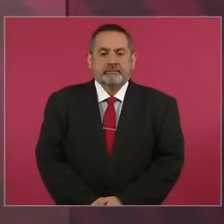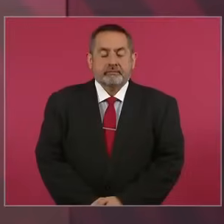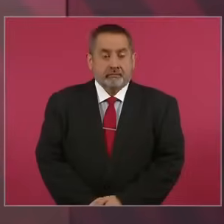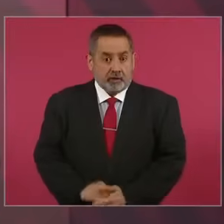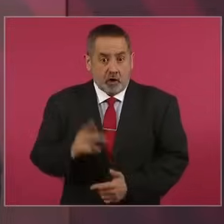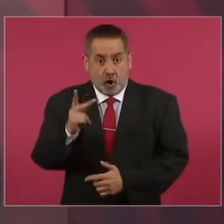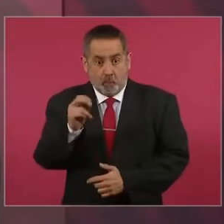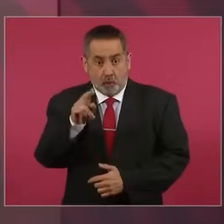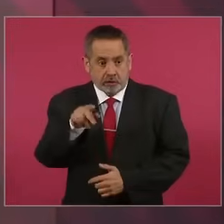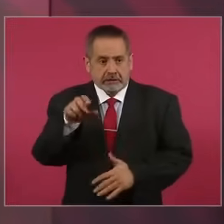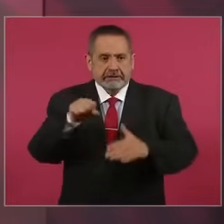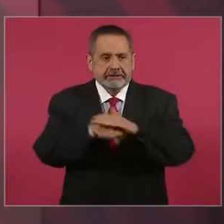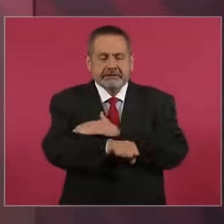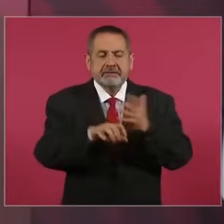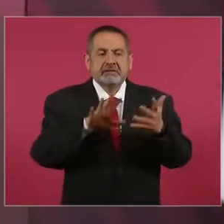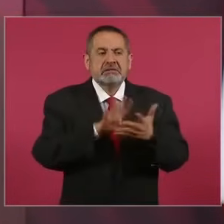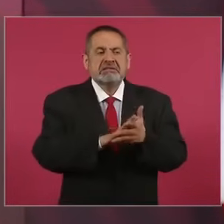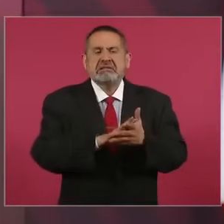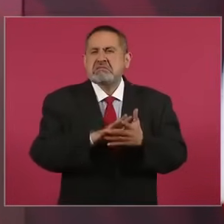porque era